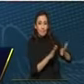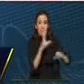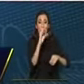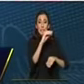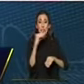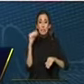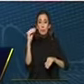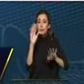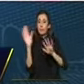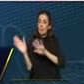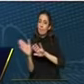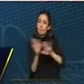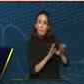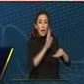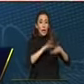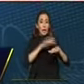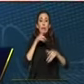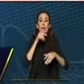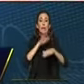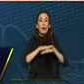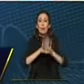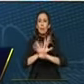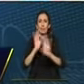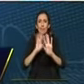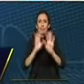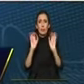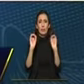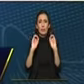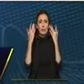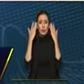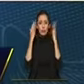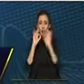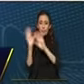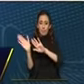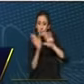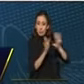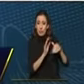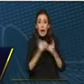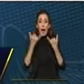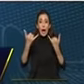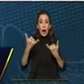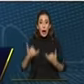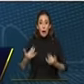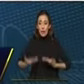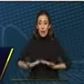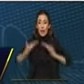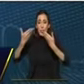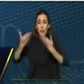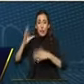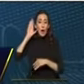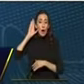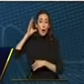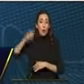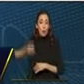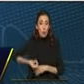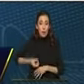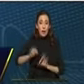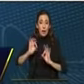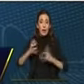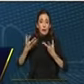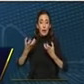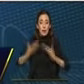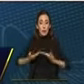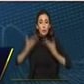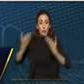saber quién tiene la culpa en este momento. Este momento hay que entregar la obra a la queridísima, ciudad de